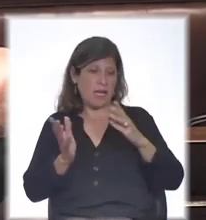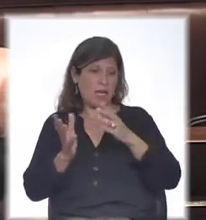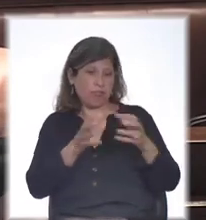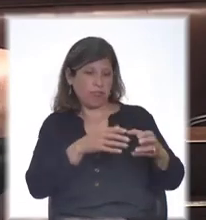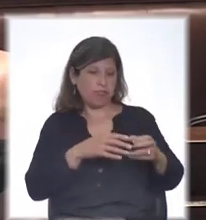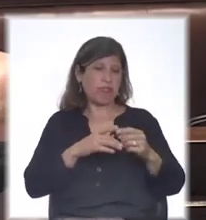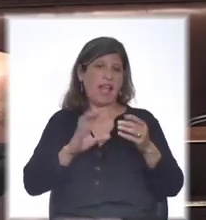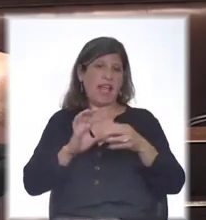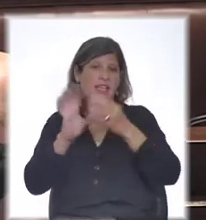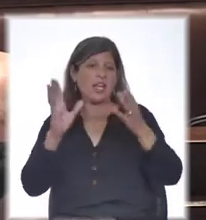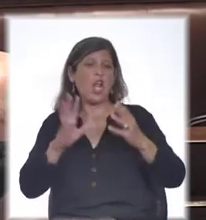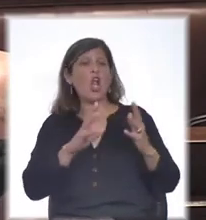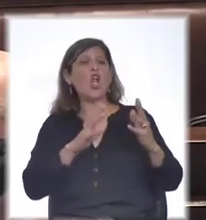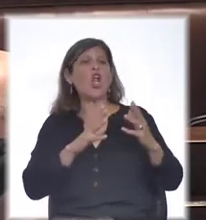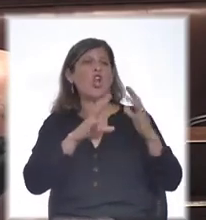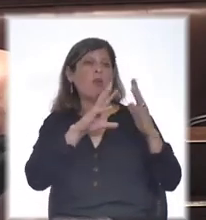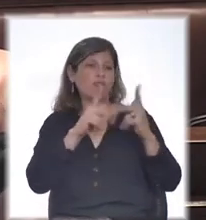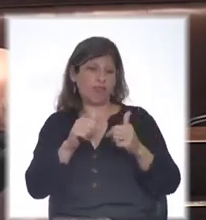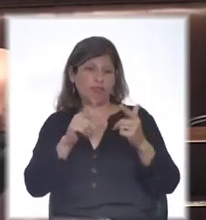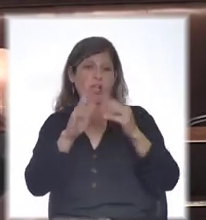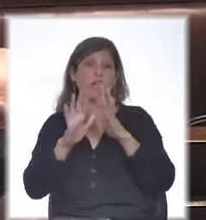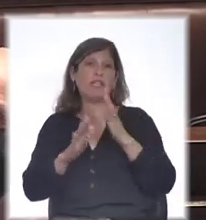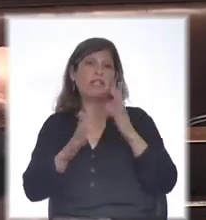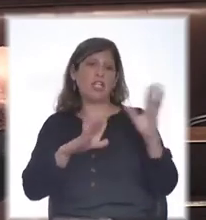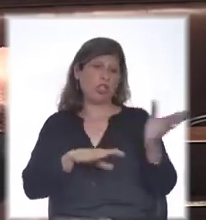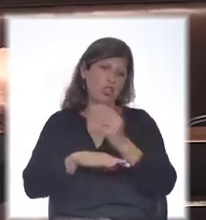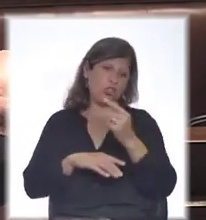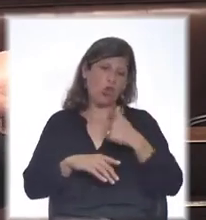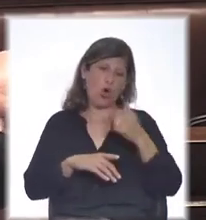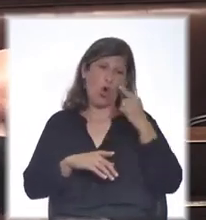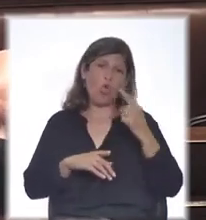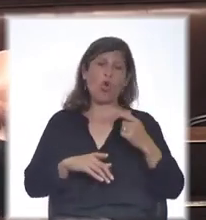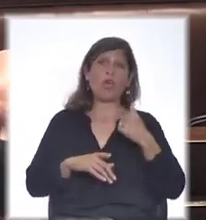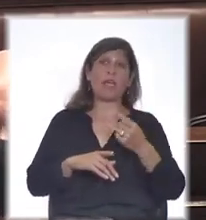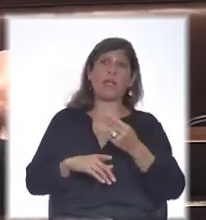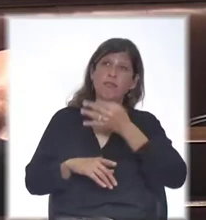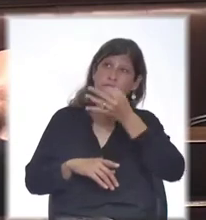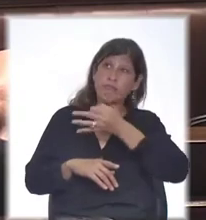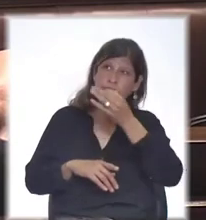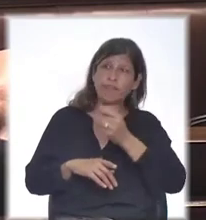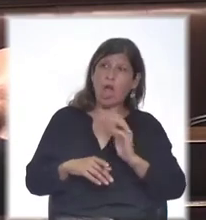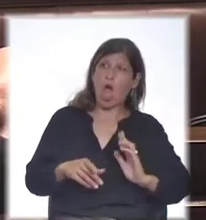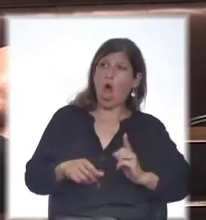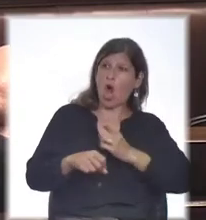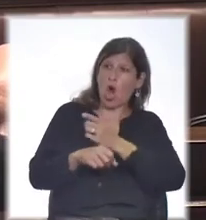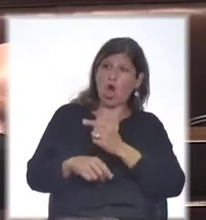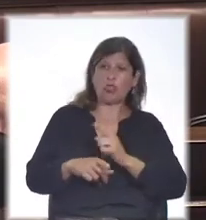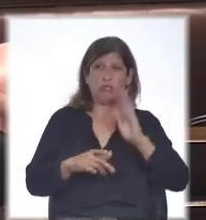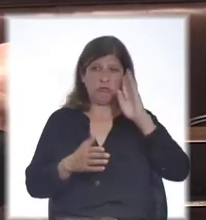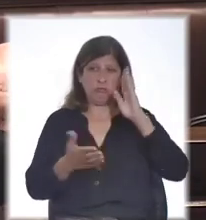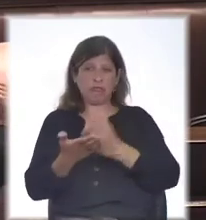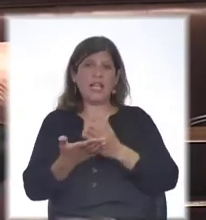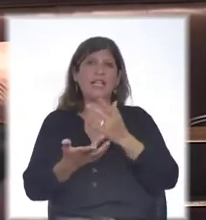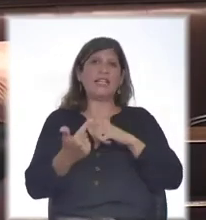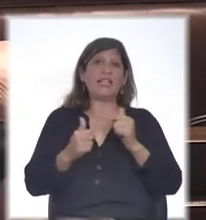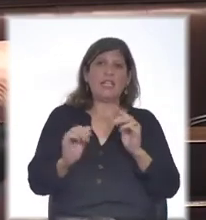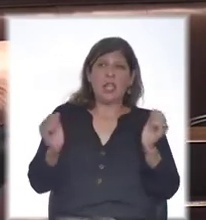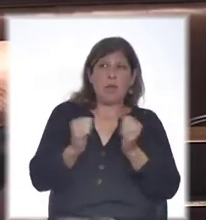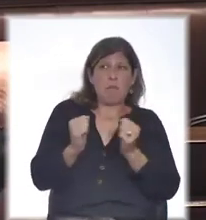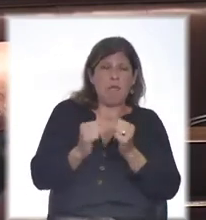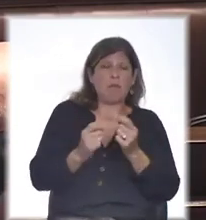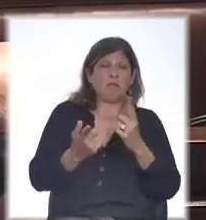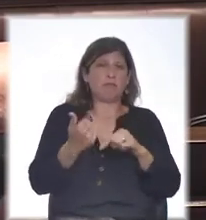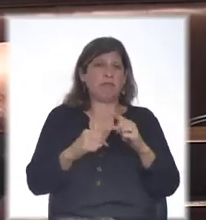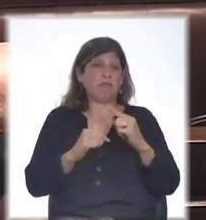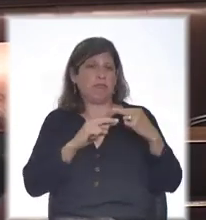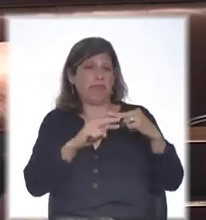movimientos sociales organizados y todos aquellos que se pronunciaran en contra del régimen, convirtiendo el miedo en un sentimiento constante y cotidiano.